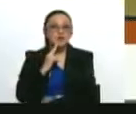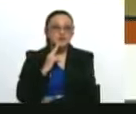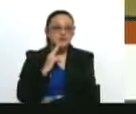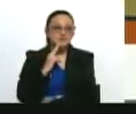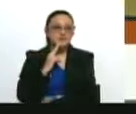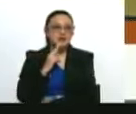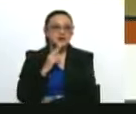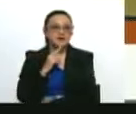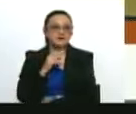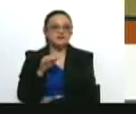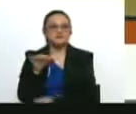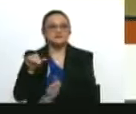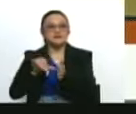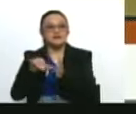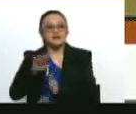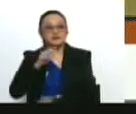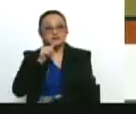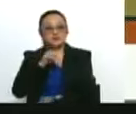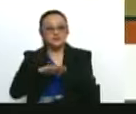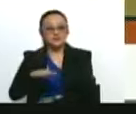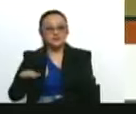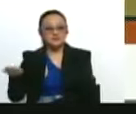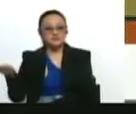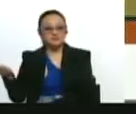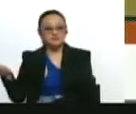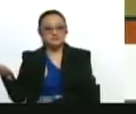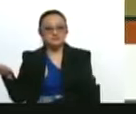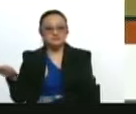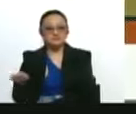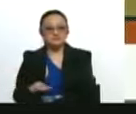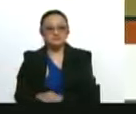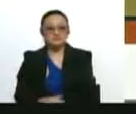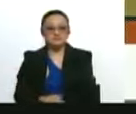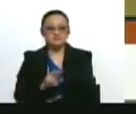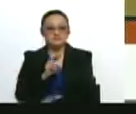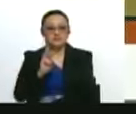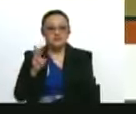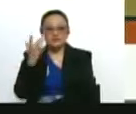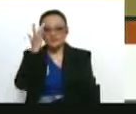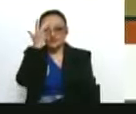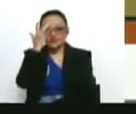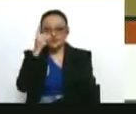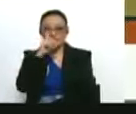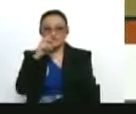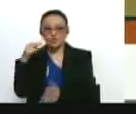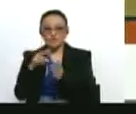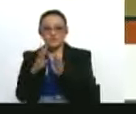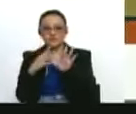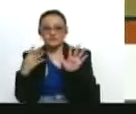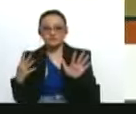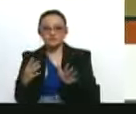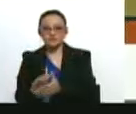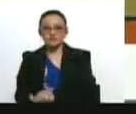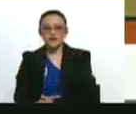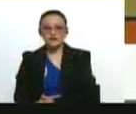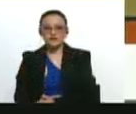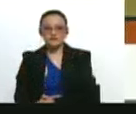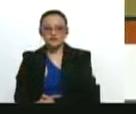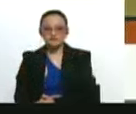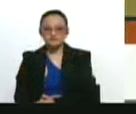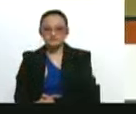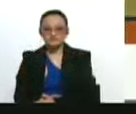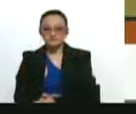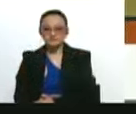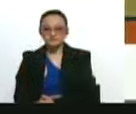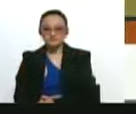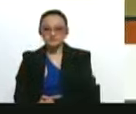las costas, el 23 de febrero de 2019, lo disfrazaron de ayuda humanitaria. Se